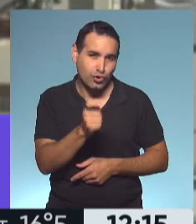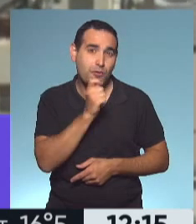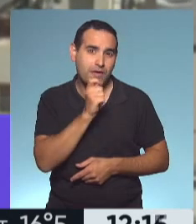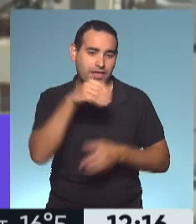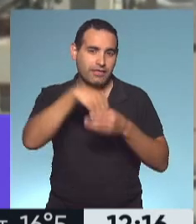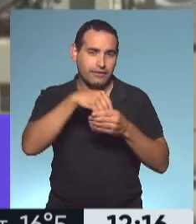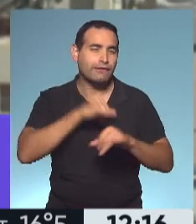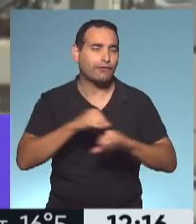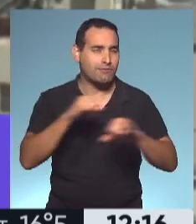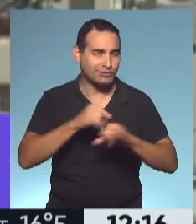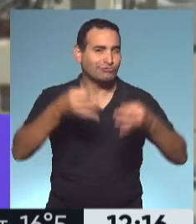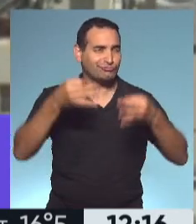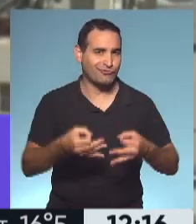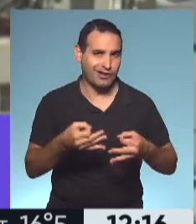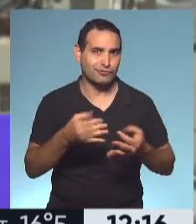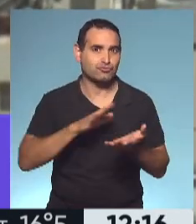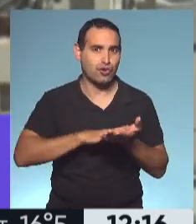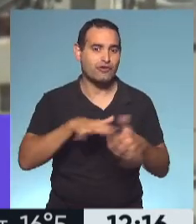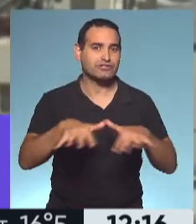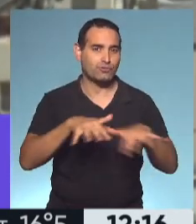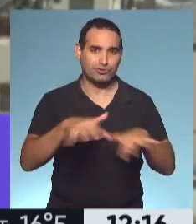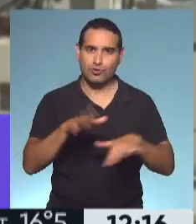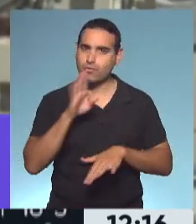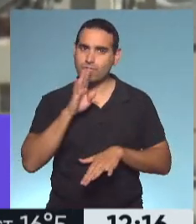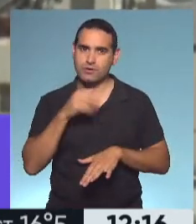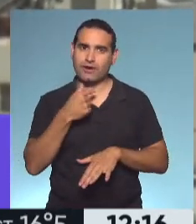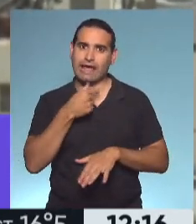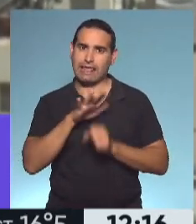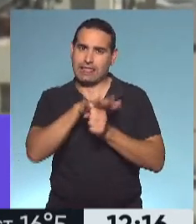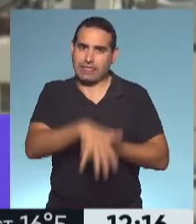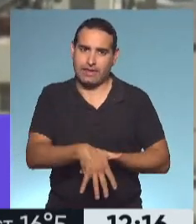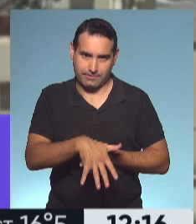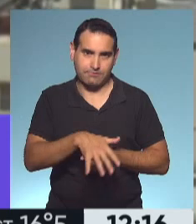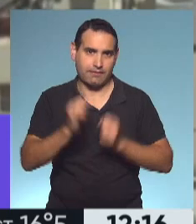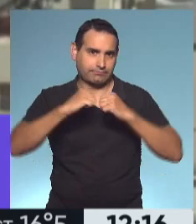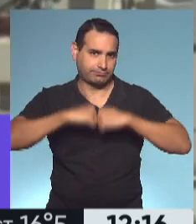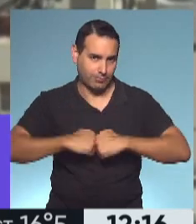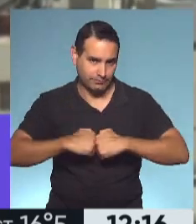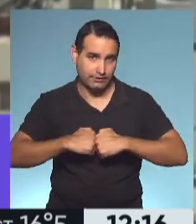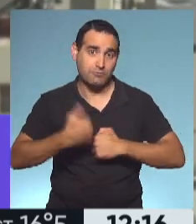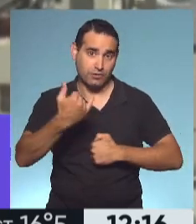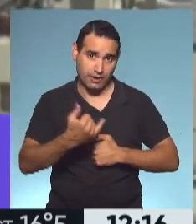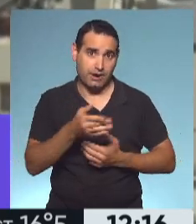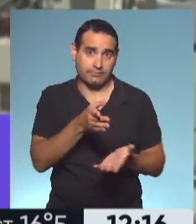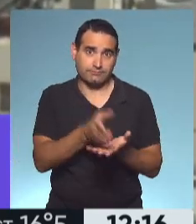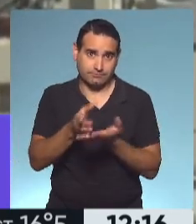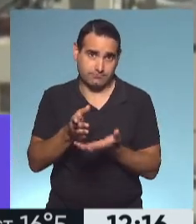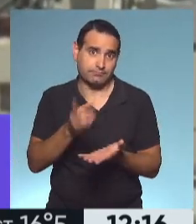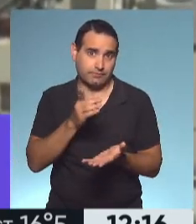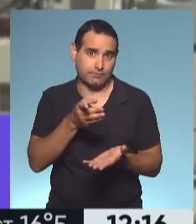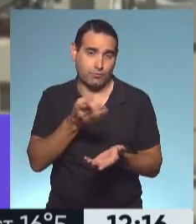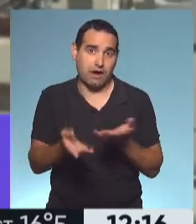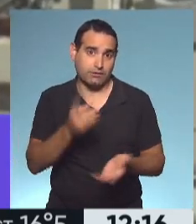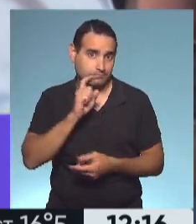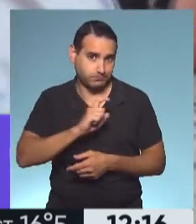medios internacionales de lo que pasa en la Franja de Gaza, de las violaciones a los derechos humanos y de los crímenes de guerra que comete Israel en